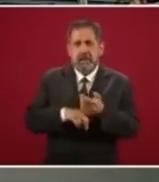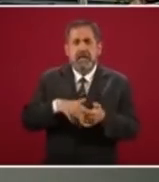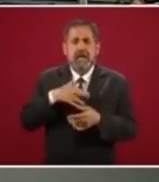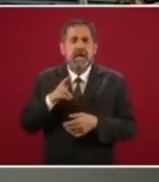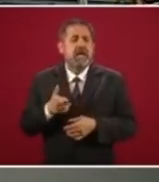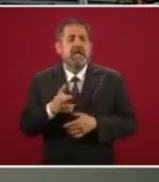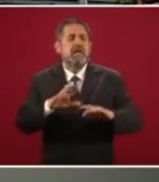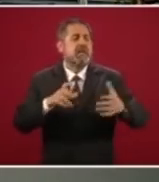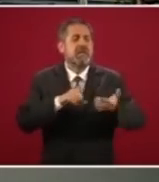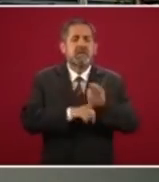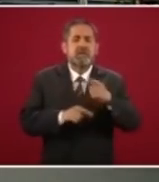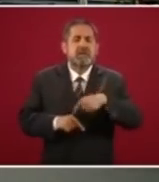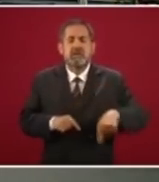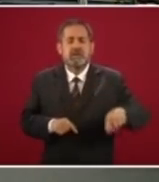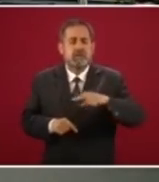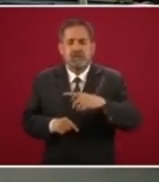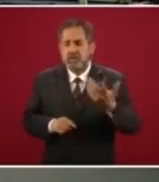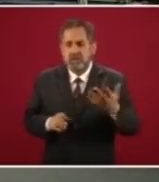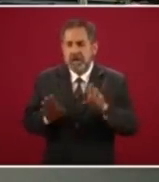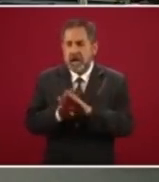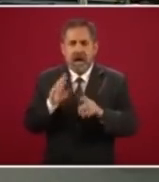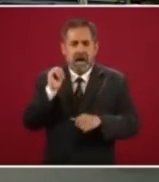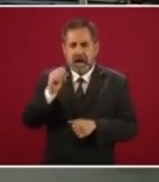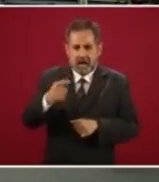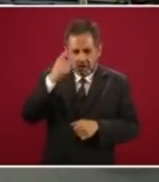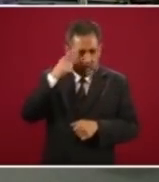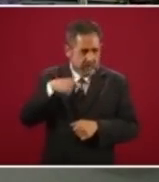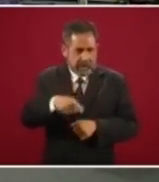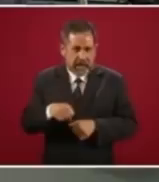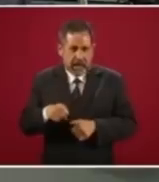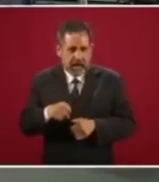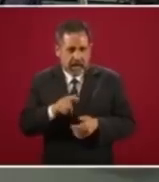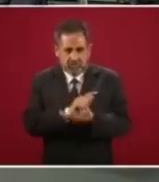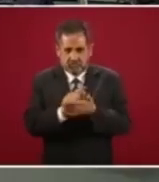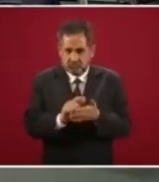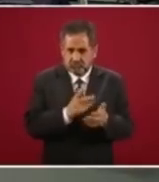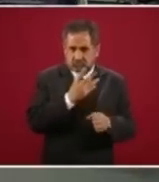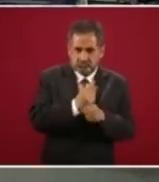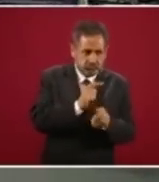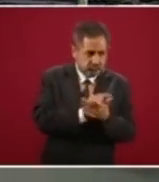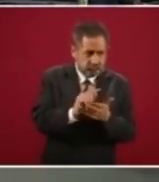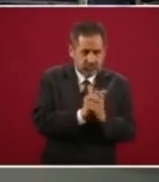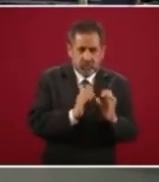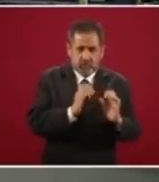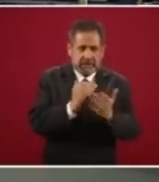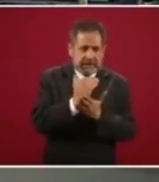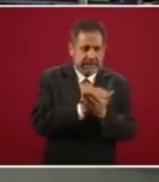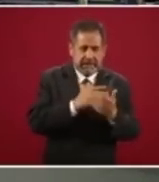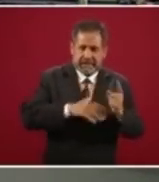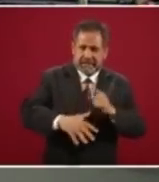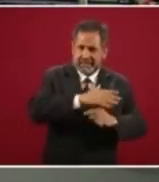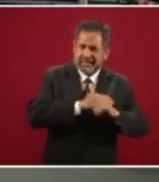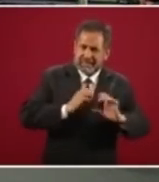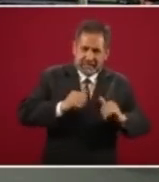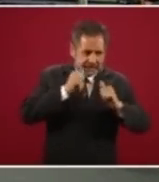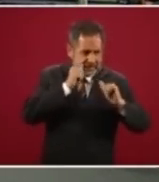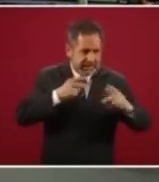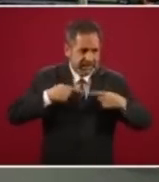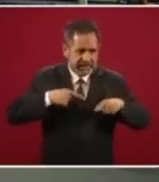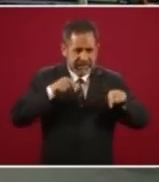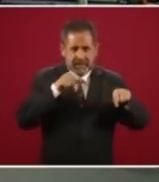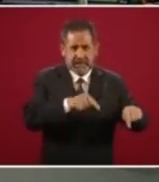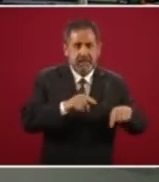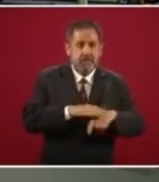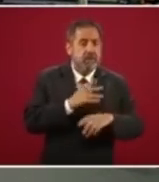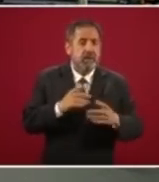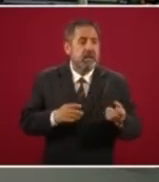todos los acuíferos, si se va a hacer algo para sanear todas estas zonas y además atender a las personas,